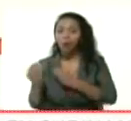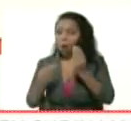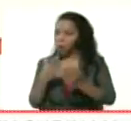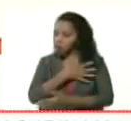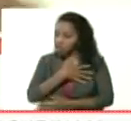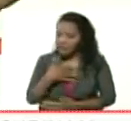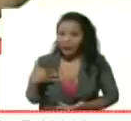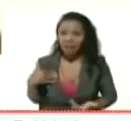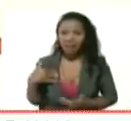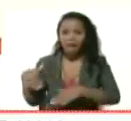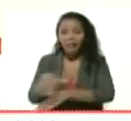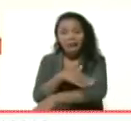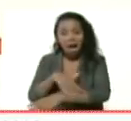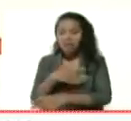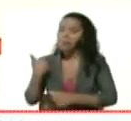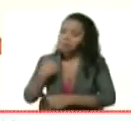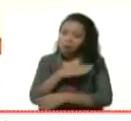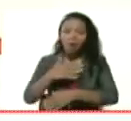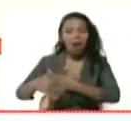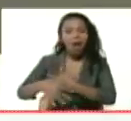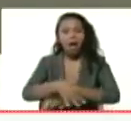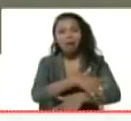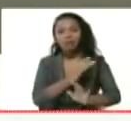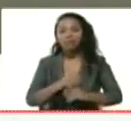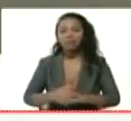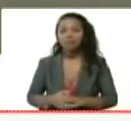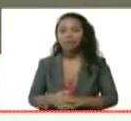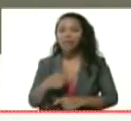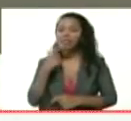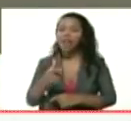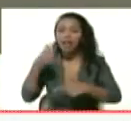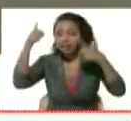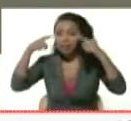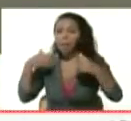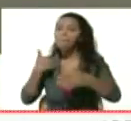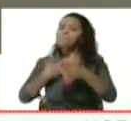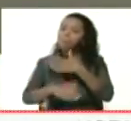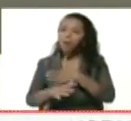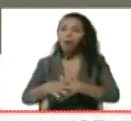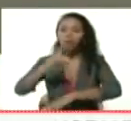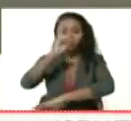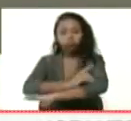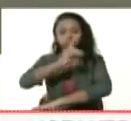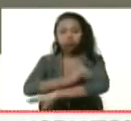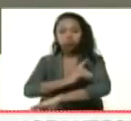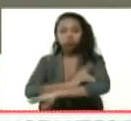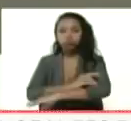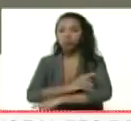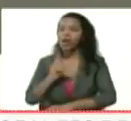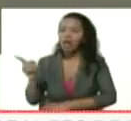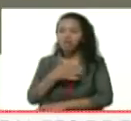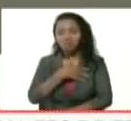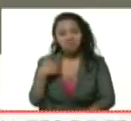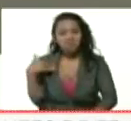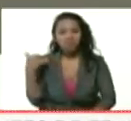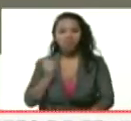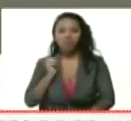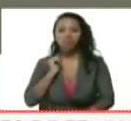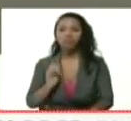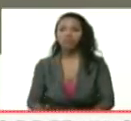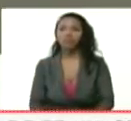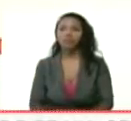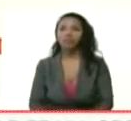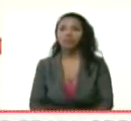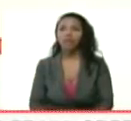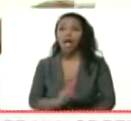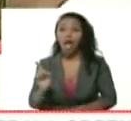Si es en la calle, nos vamos para la calle. Dijera mi comandante Chávez, vamos a ser bien disciplinaditos. Lo que ellos quieran. Si